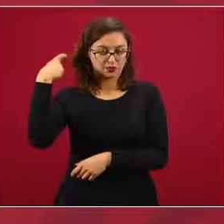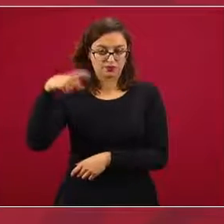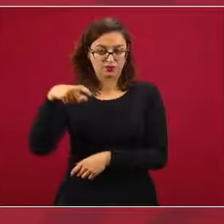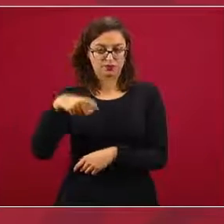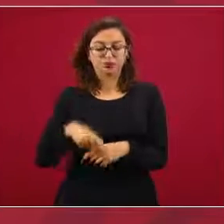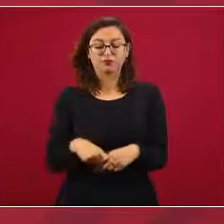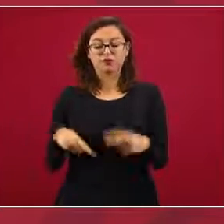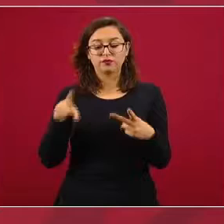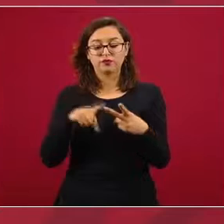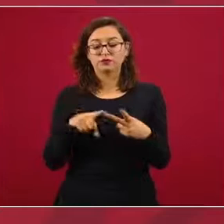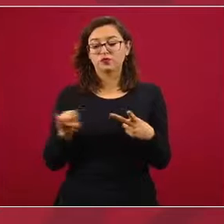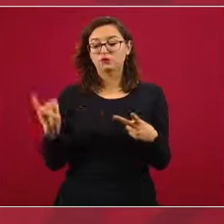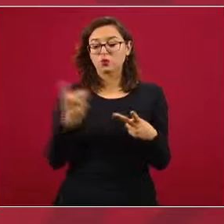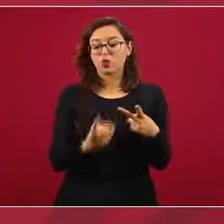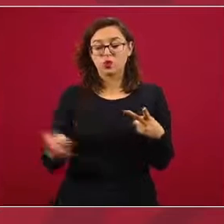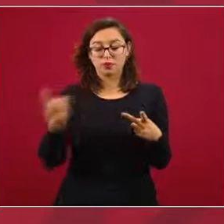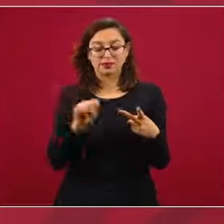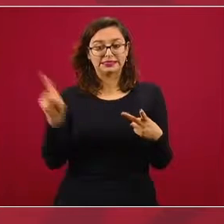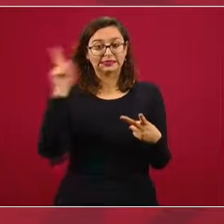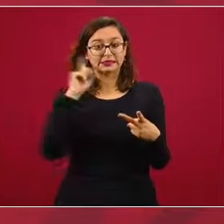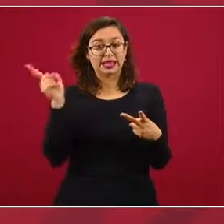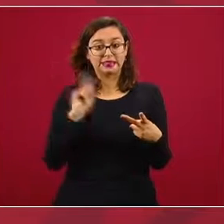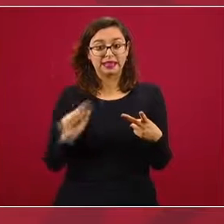el jueves en Zacatecas y el viernes